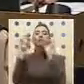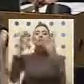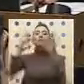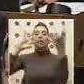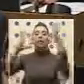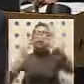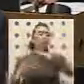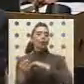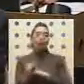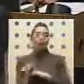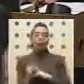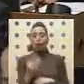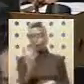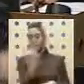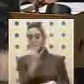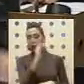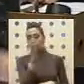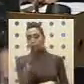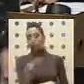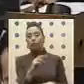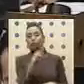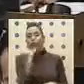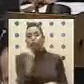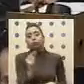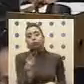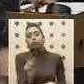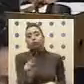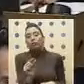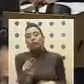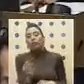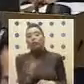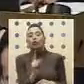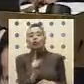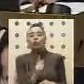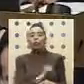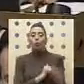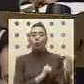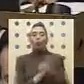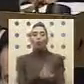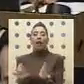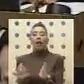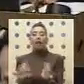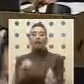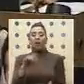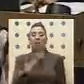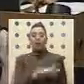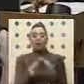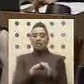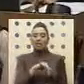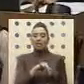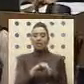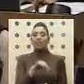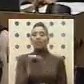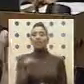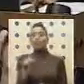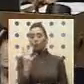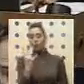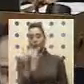Pero ese 4%, aparte de ser pequeño para satisfacer la demanda interna, es de un país